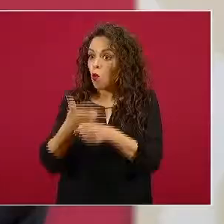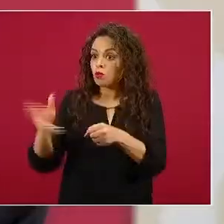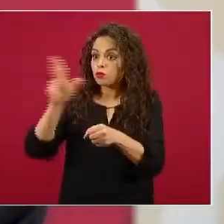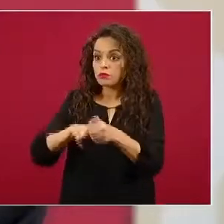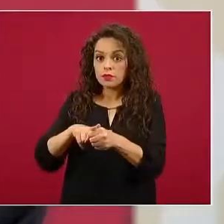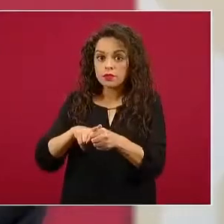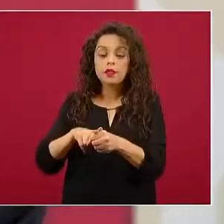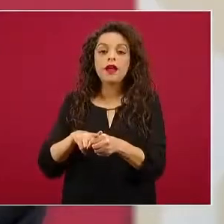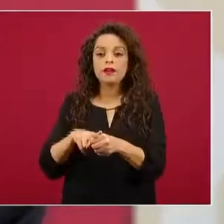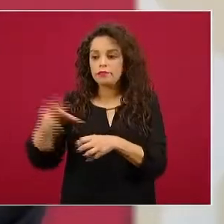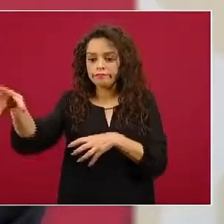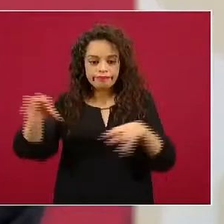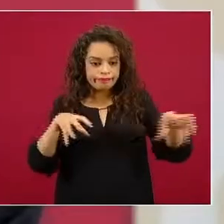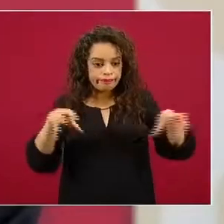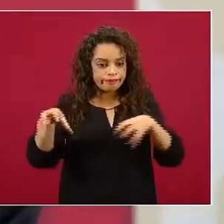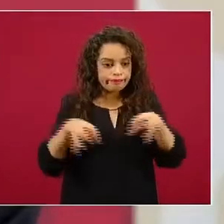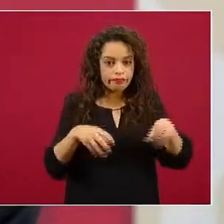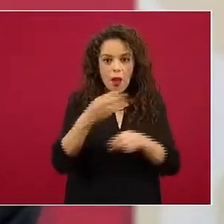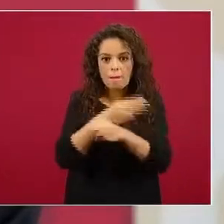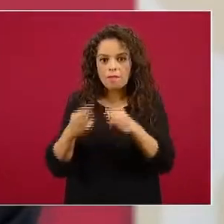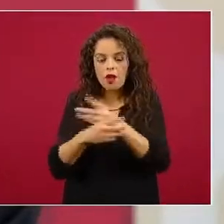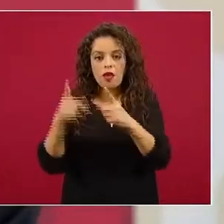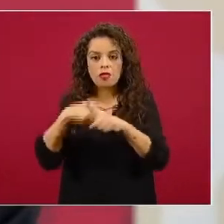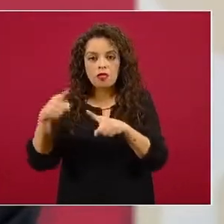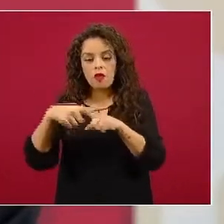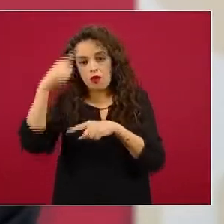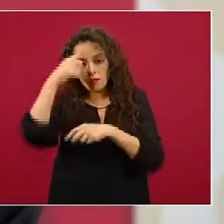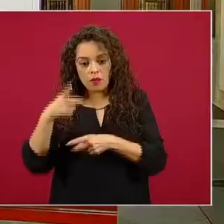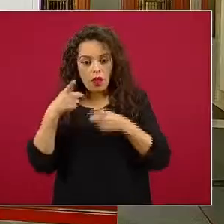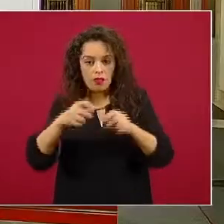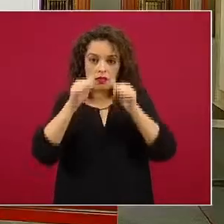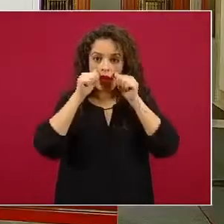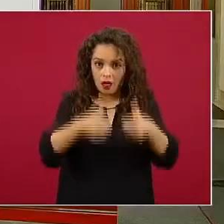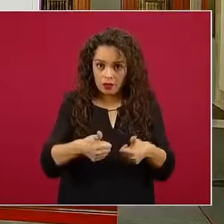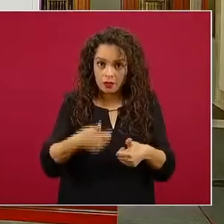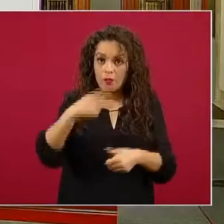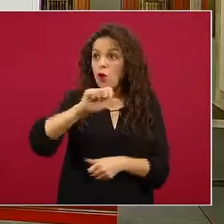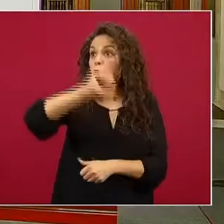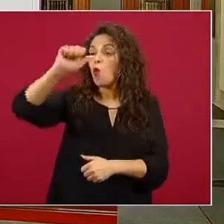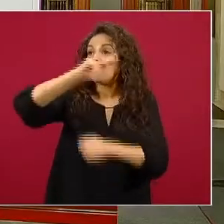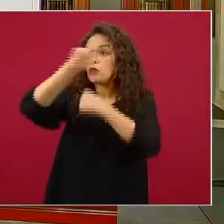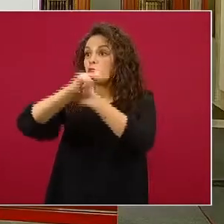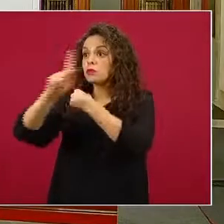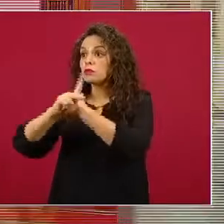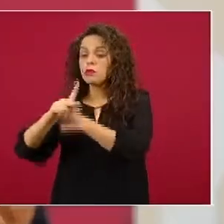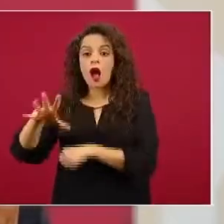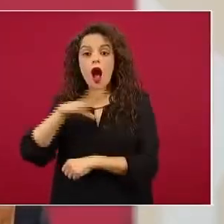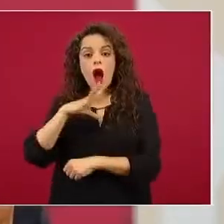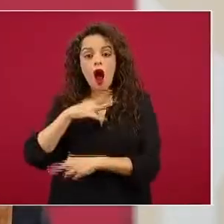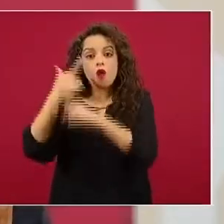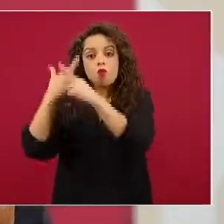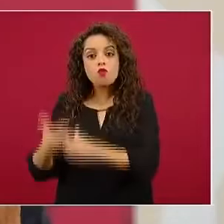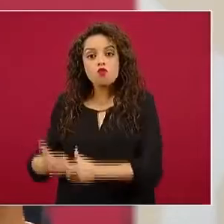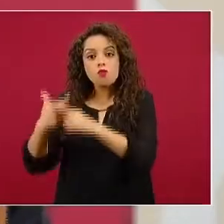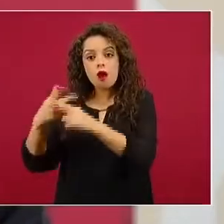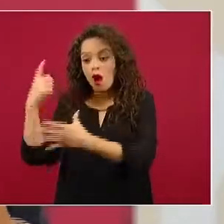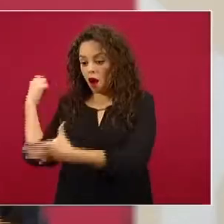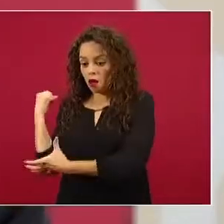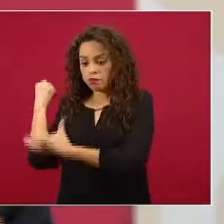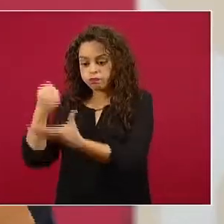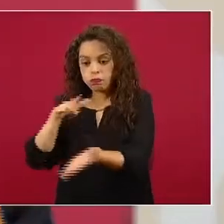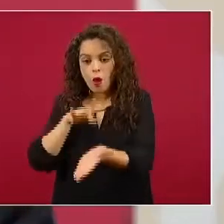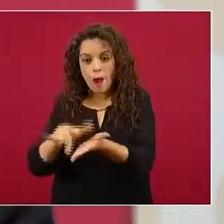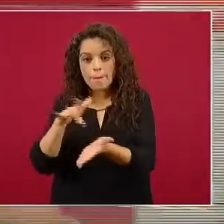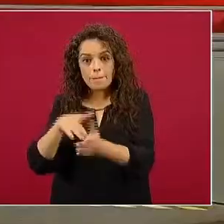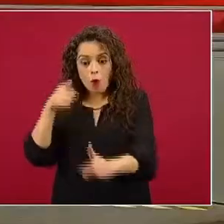la atención de los pacientes, cuando en otros países tienen un recurso específico y abundante para poder